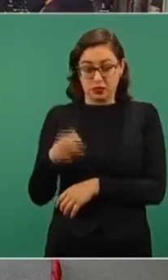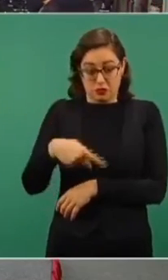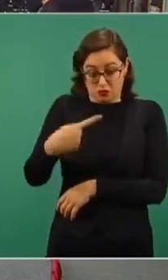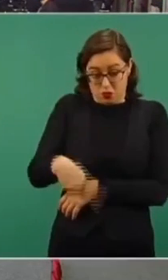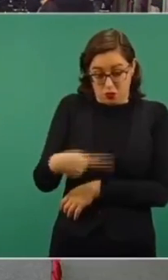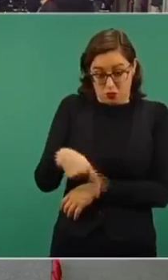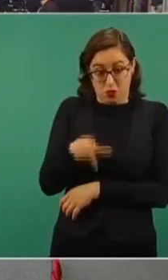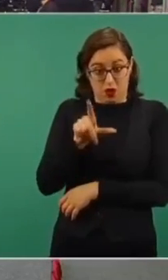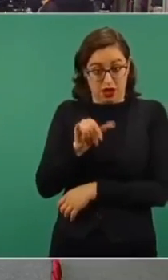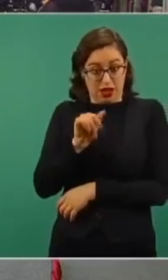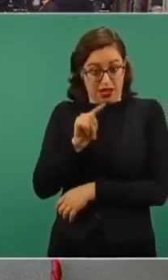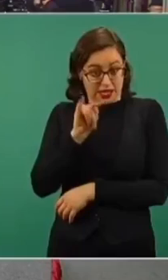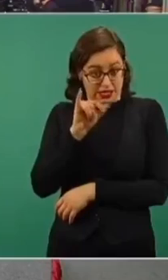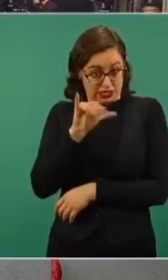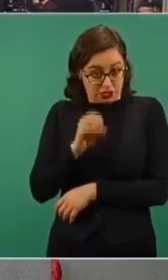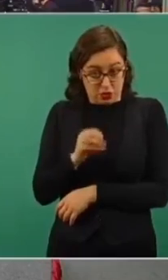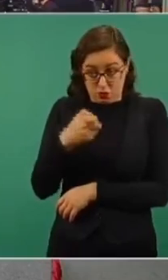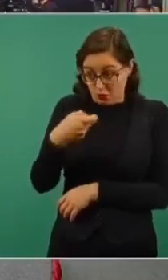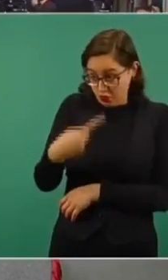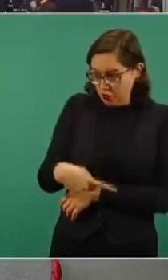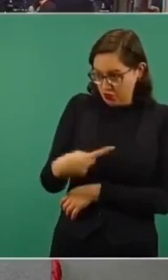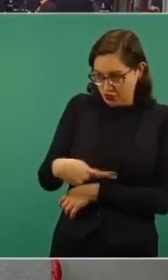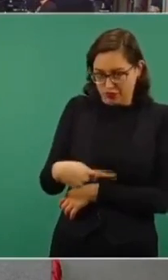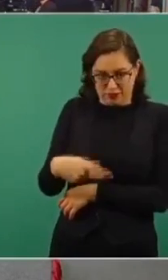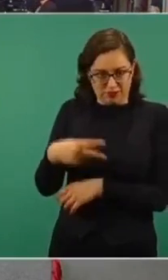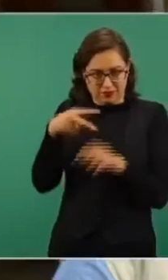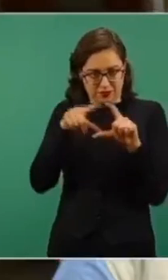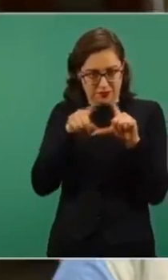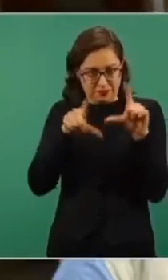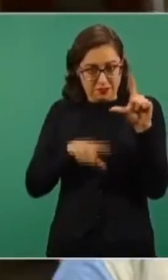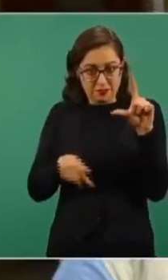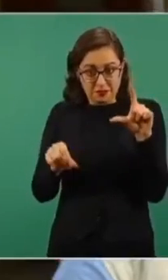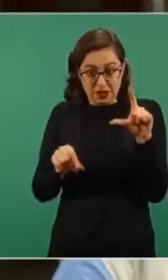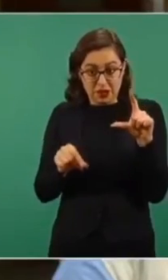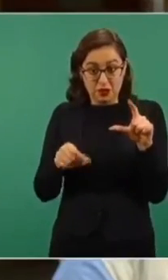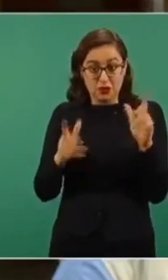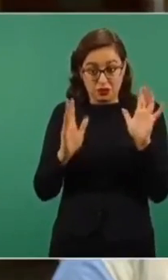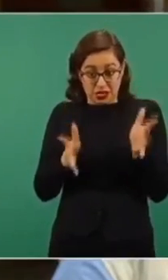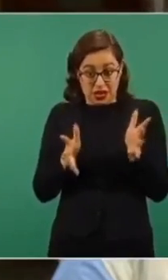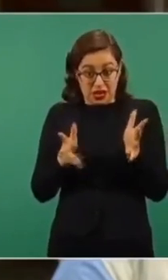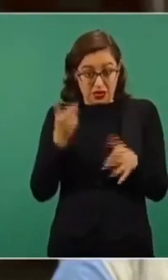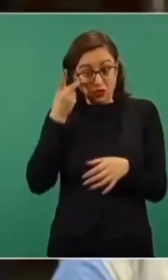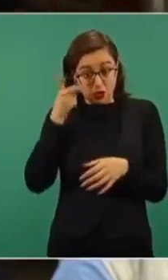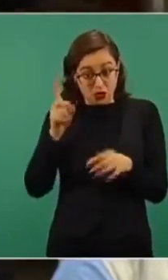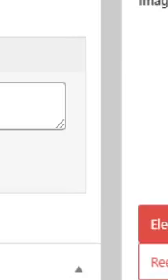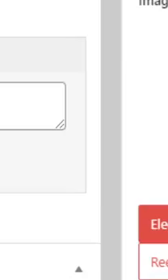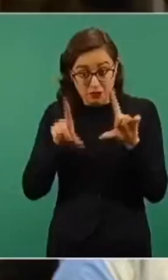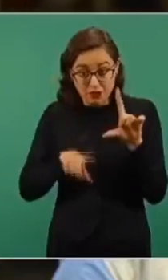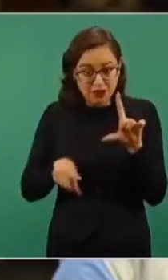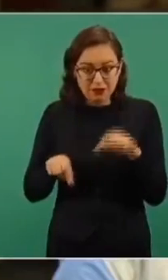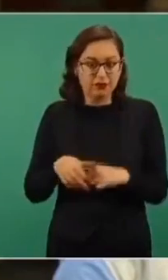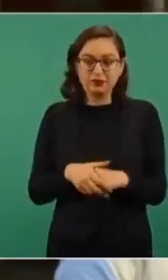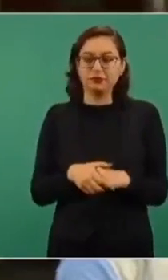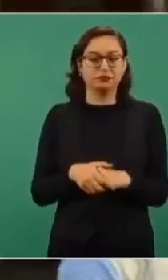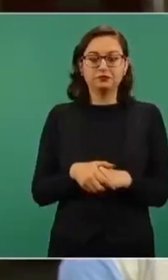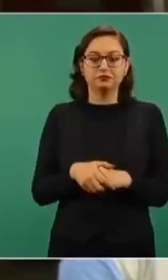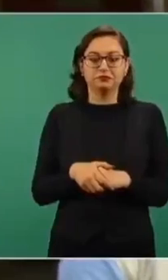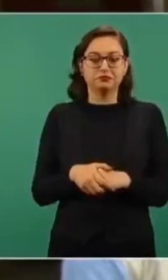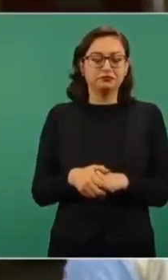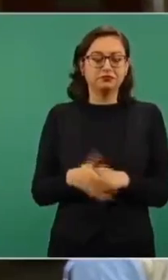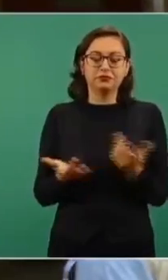mexicano, nuestro litio, no es de nosotros, lo tienen ahora 3 empresas, una